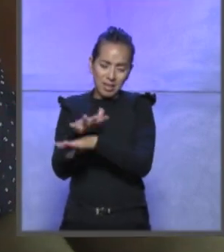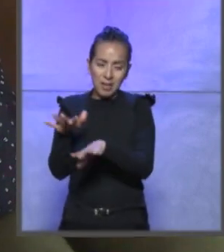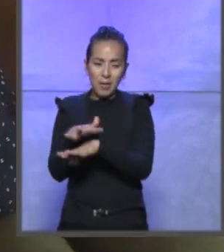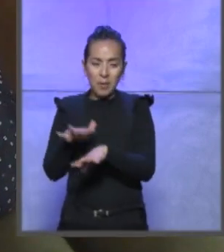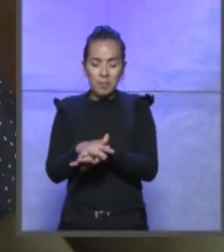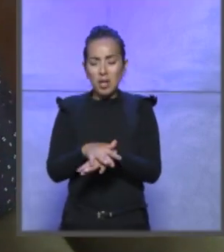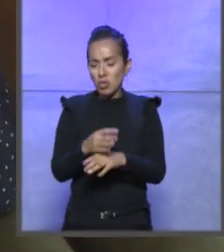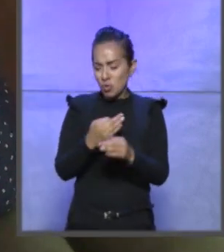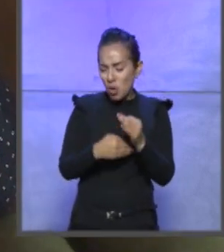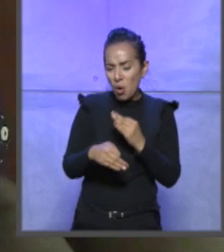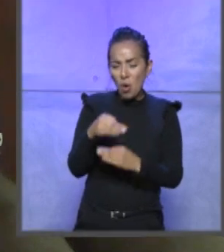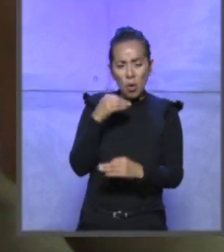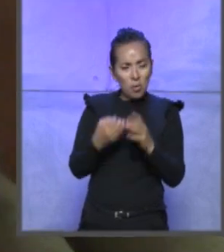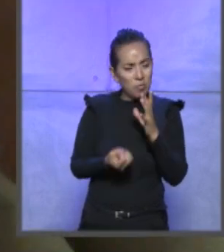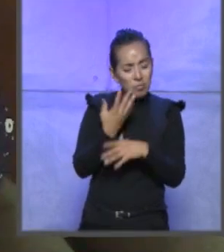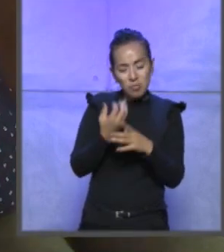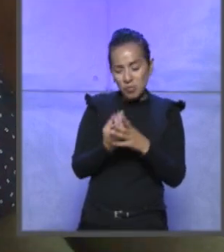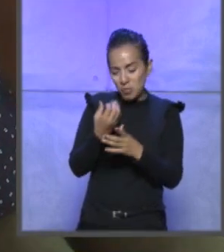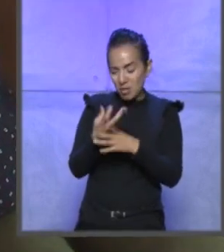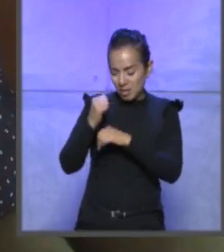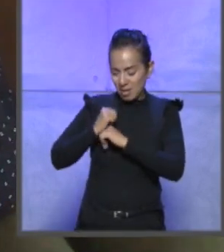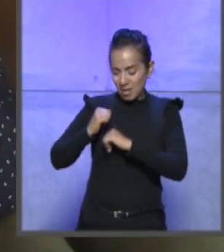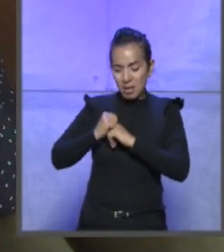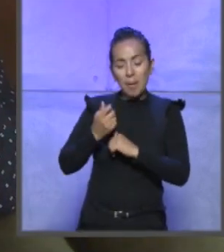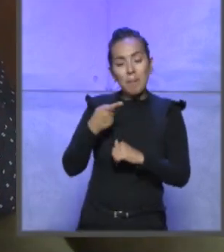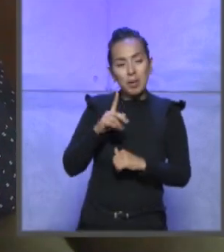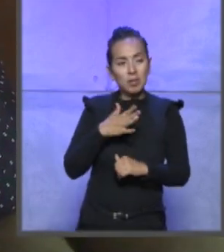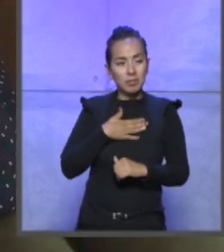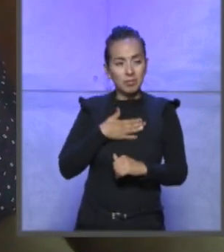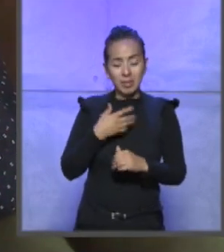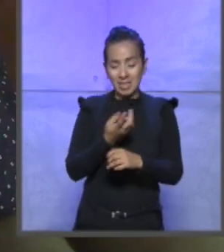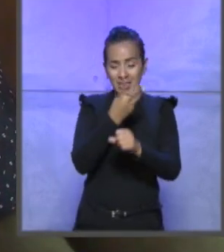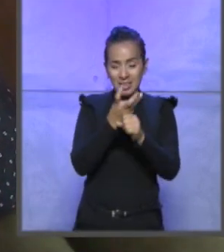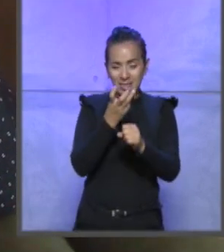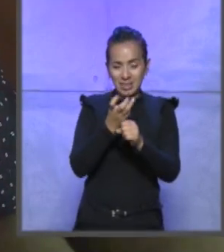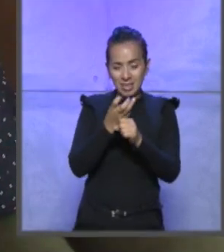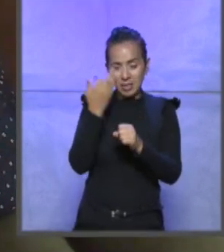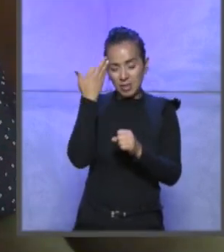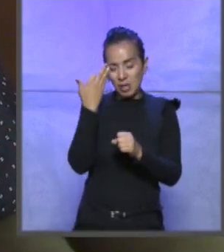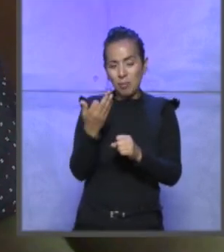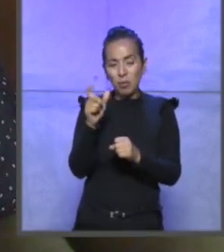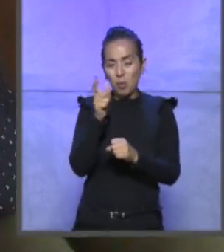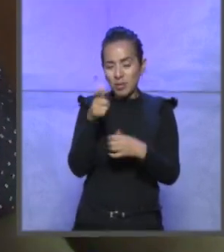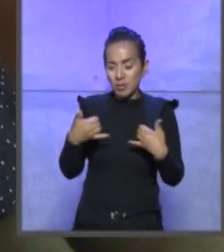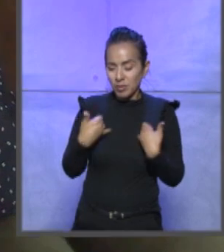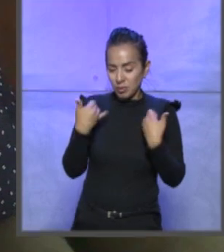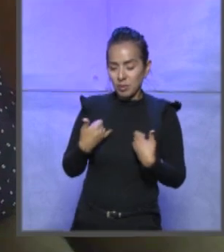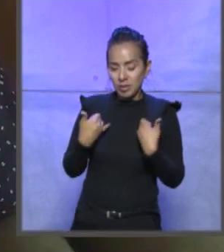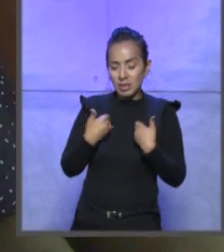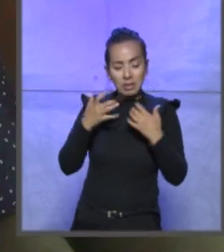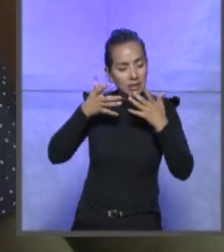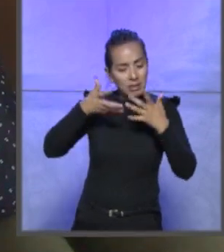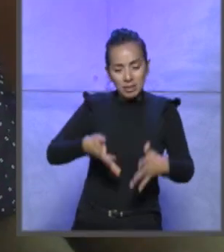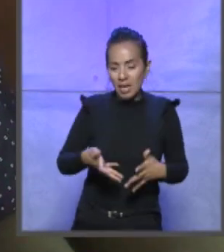es todo nuevo. De mi parte, quiero decir que en esta tercera fase, cuando las